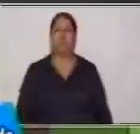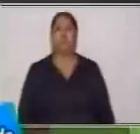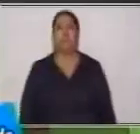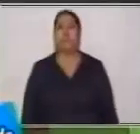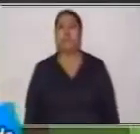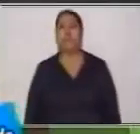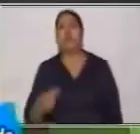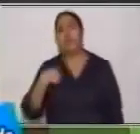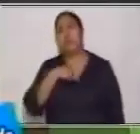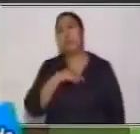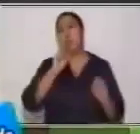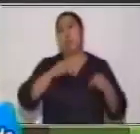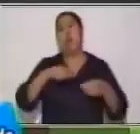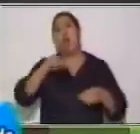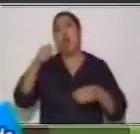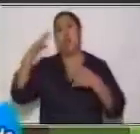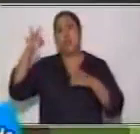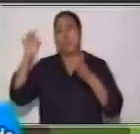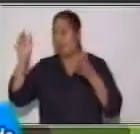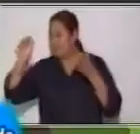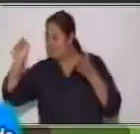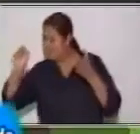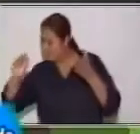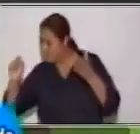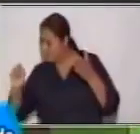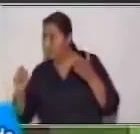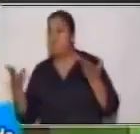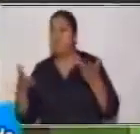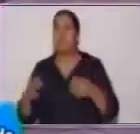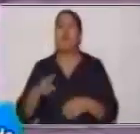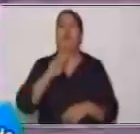separado. 24 más